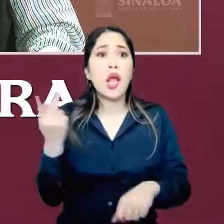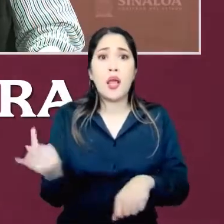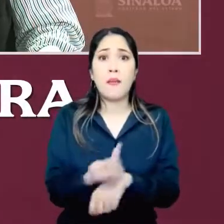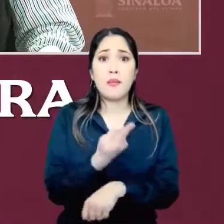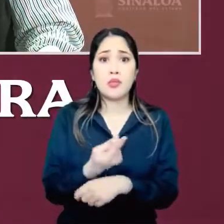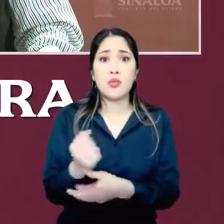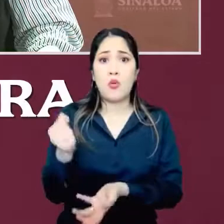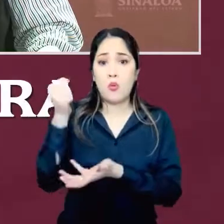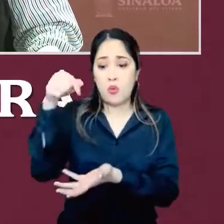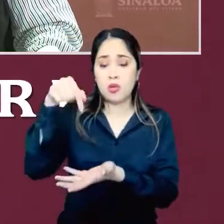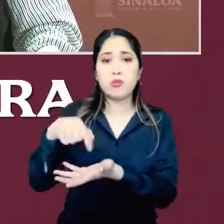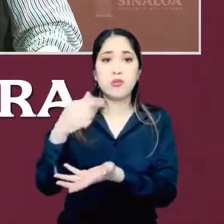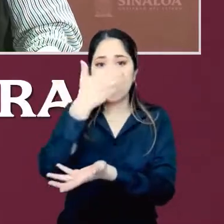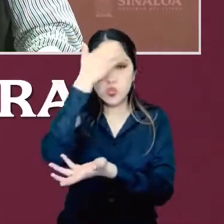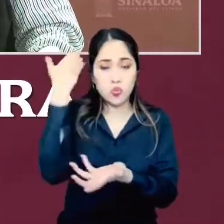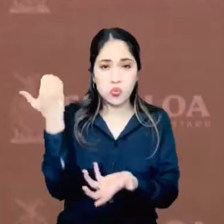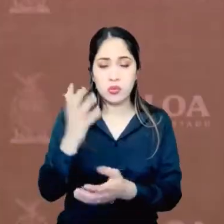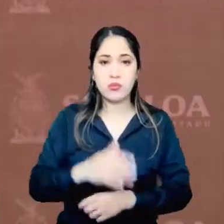fideicomiso. ¿Es cuánto?